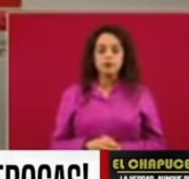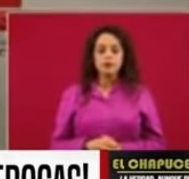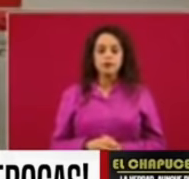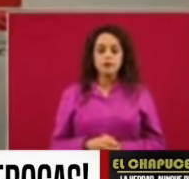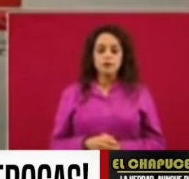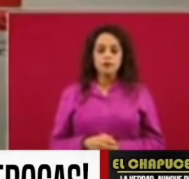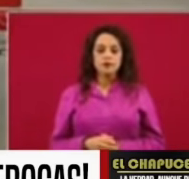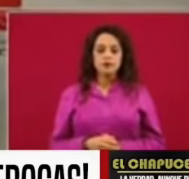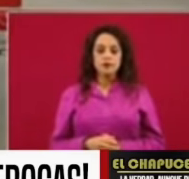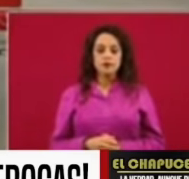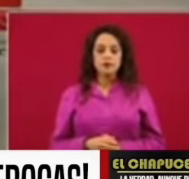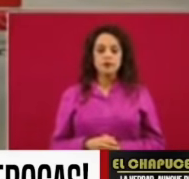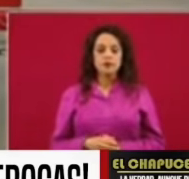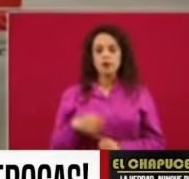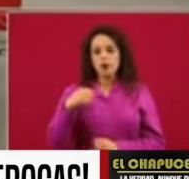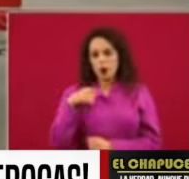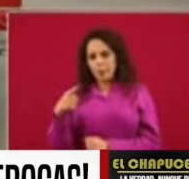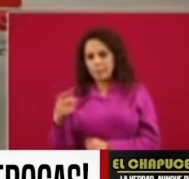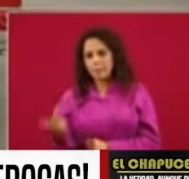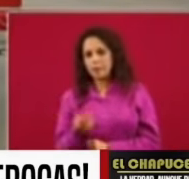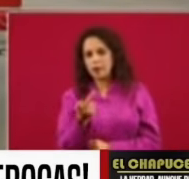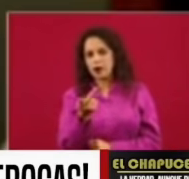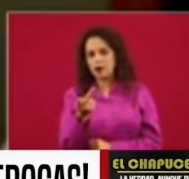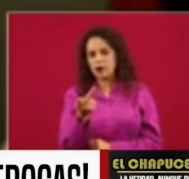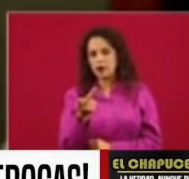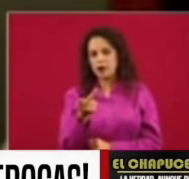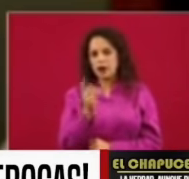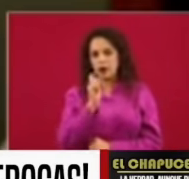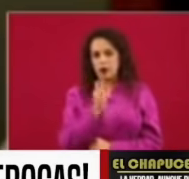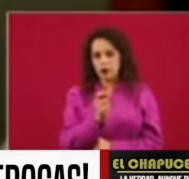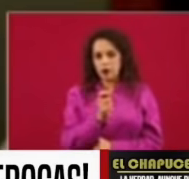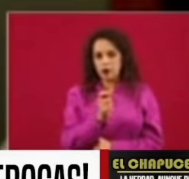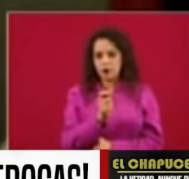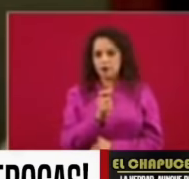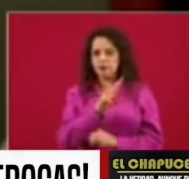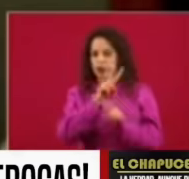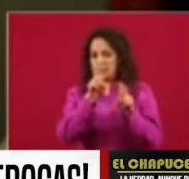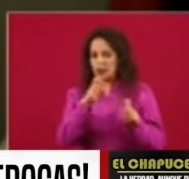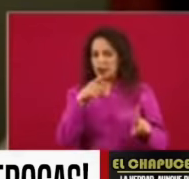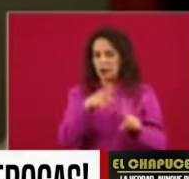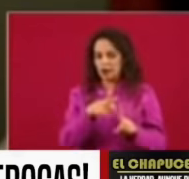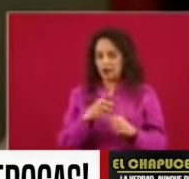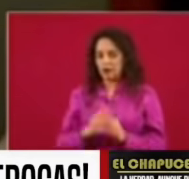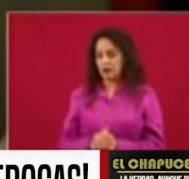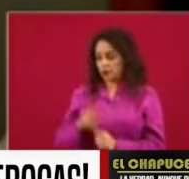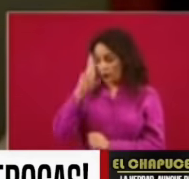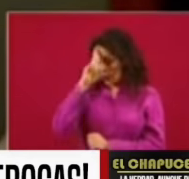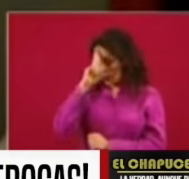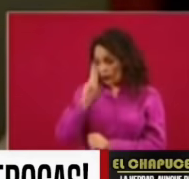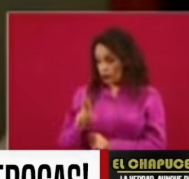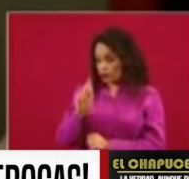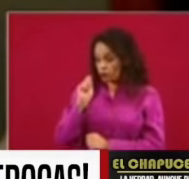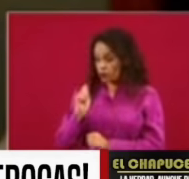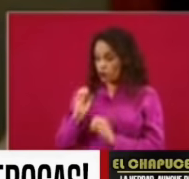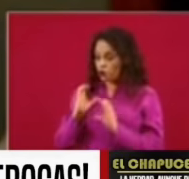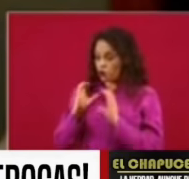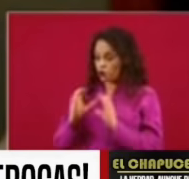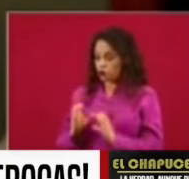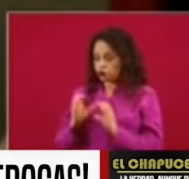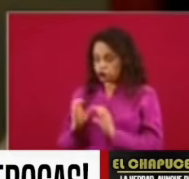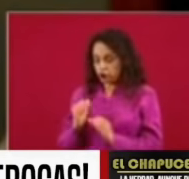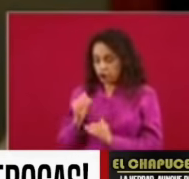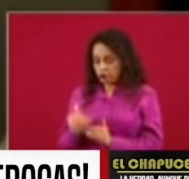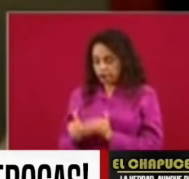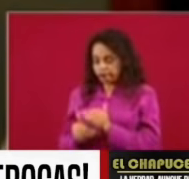pregunta va en el sentido de que respetando el protocolo de sigilosidad en cuanto a los